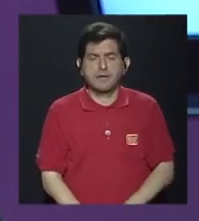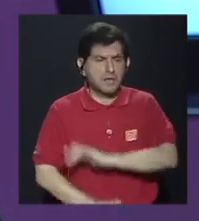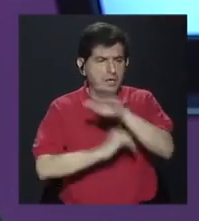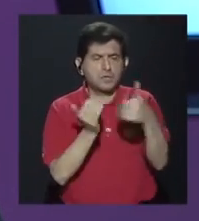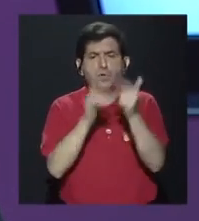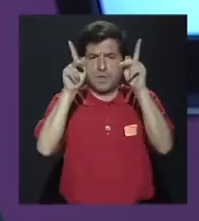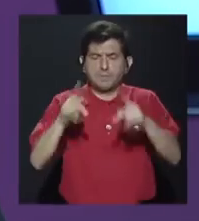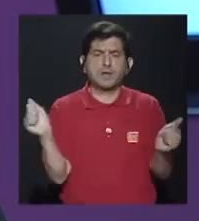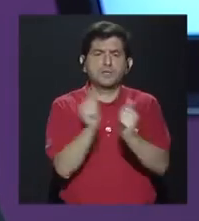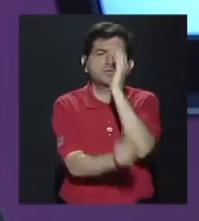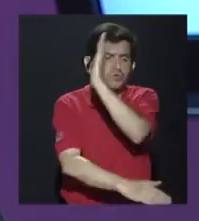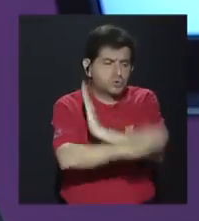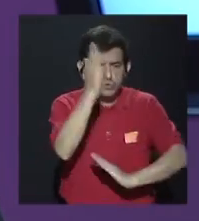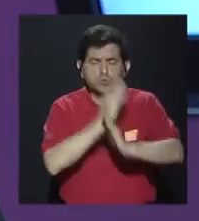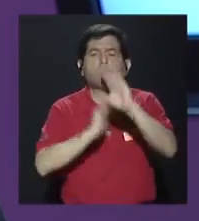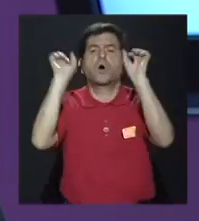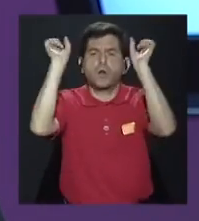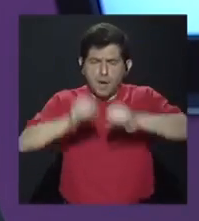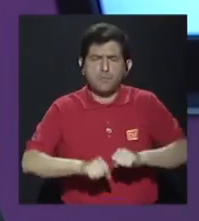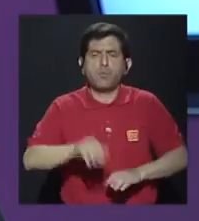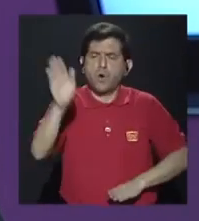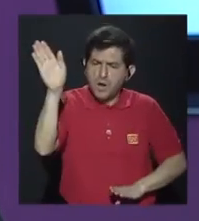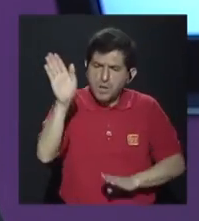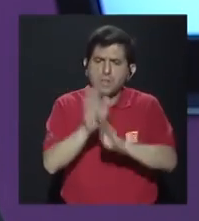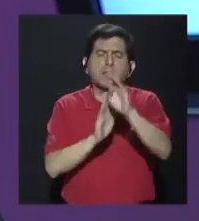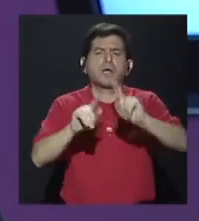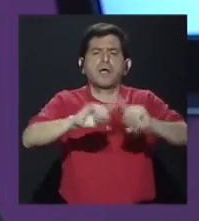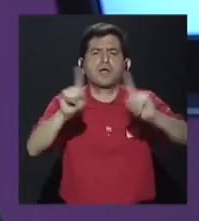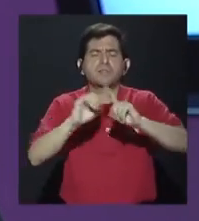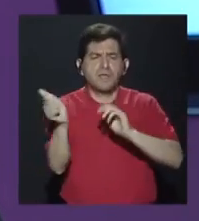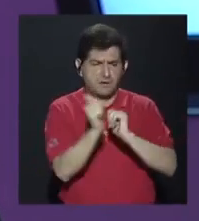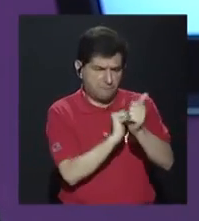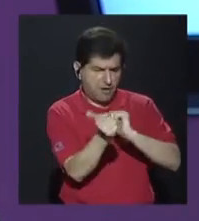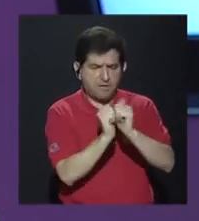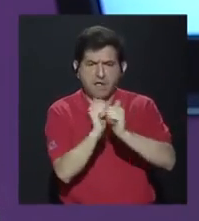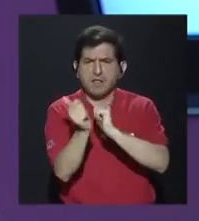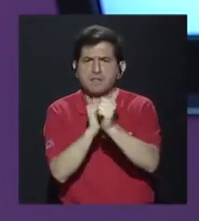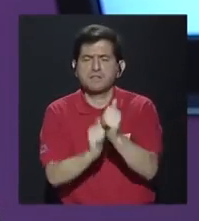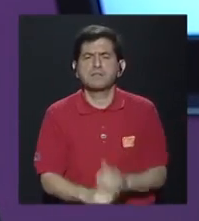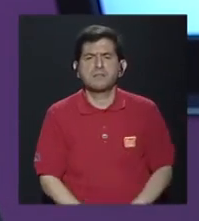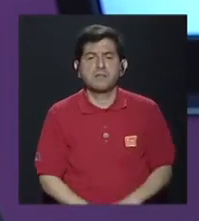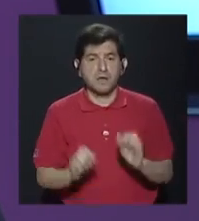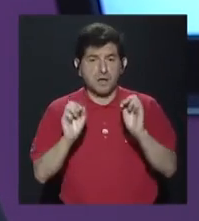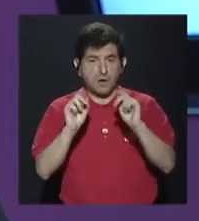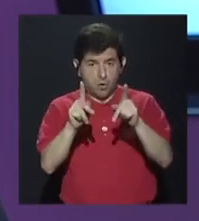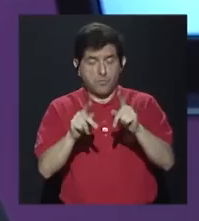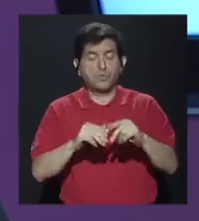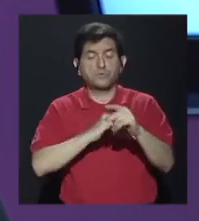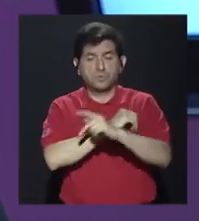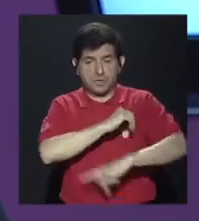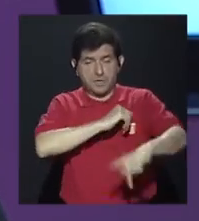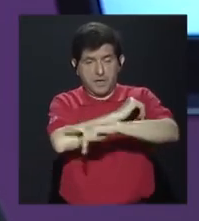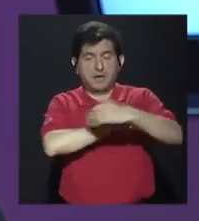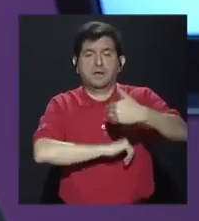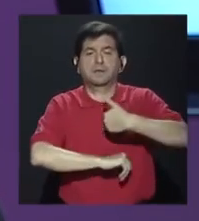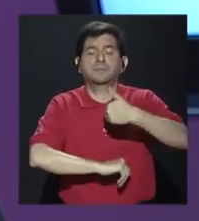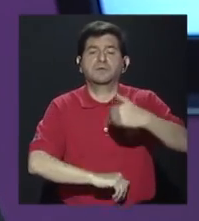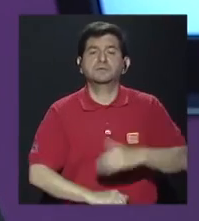persona con discapacidad se puede desarrollar en los diferentes deportes que nos brinda el país. Y